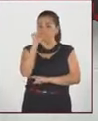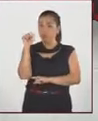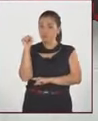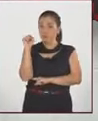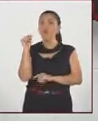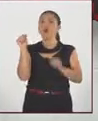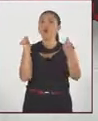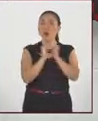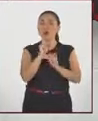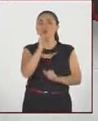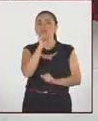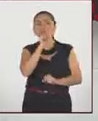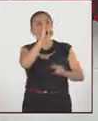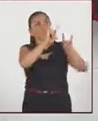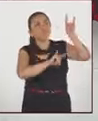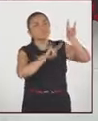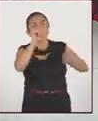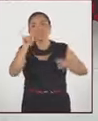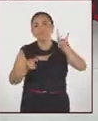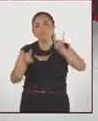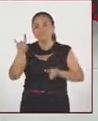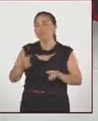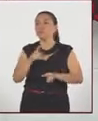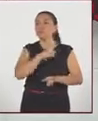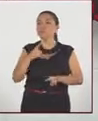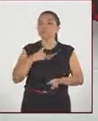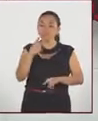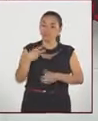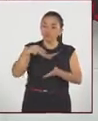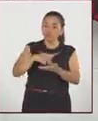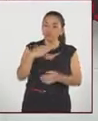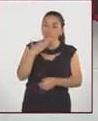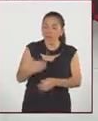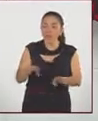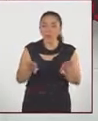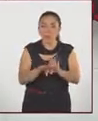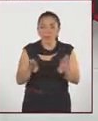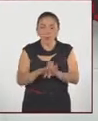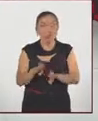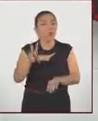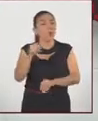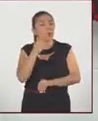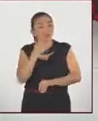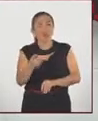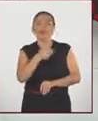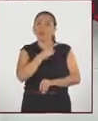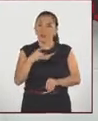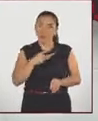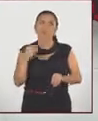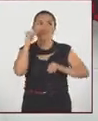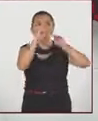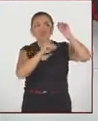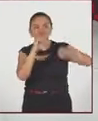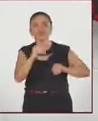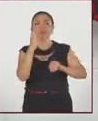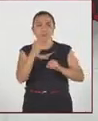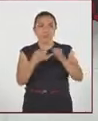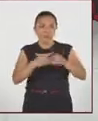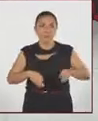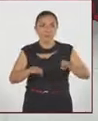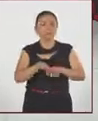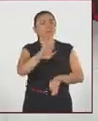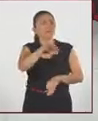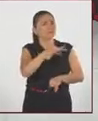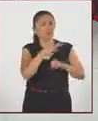pósters de las posiciones adecuadas, de qué es lo que hay que evitar, siempre es muy buena idea. Y ya por último, me gustaría